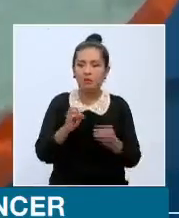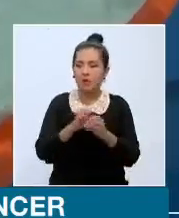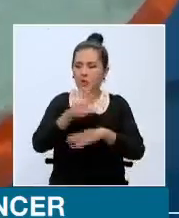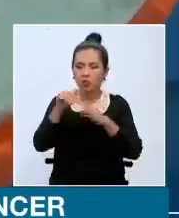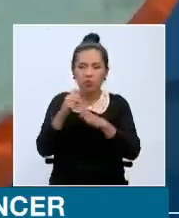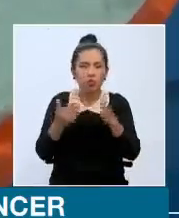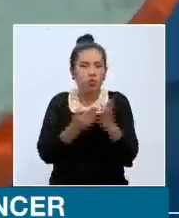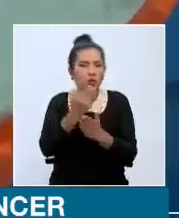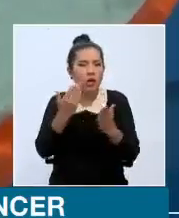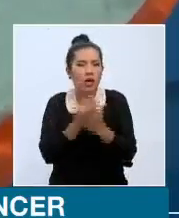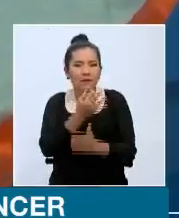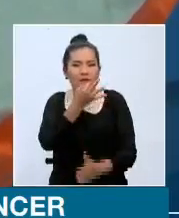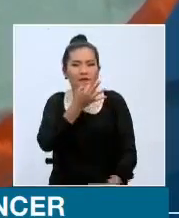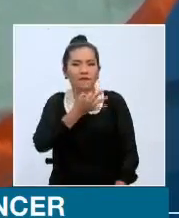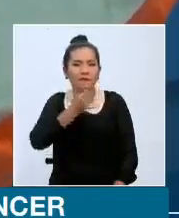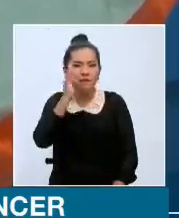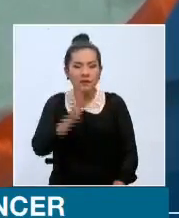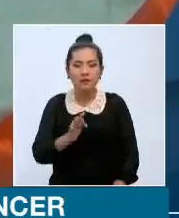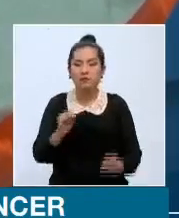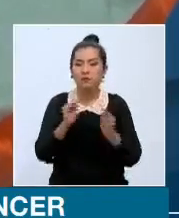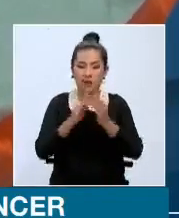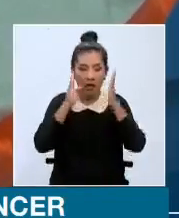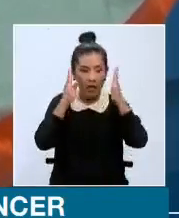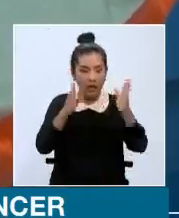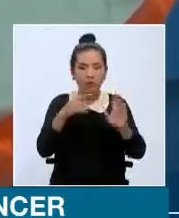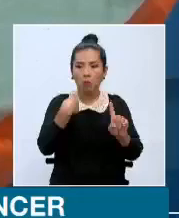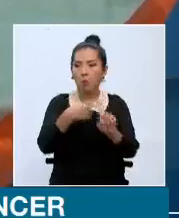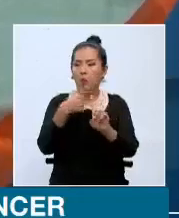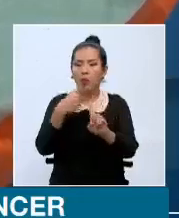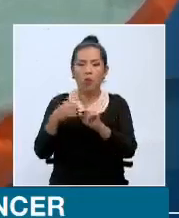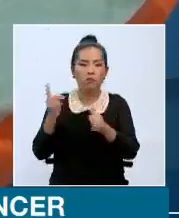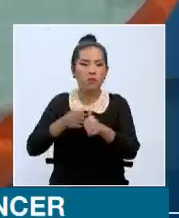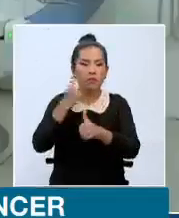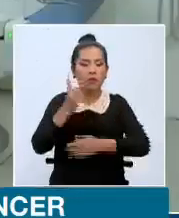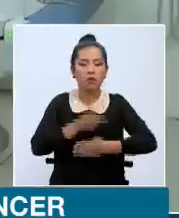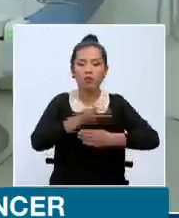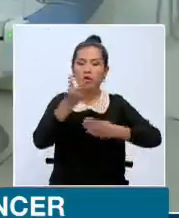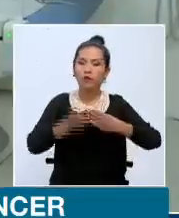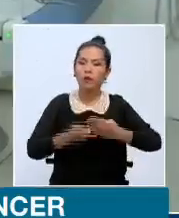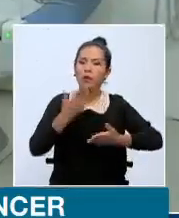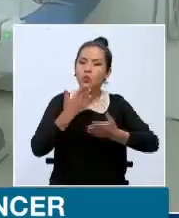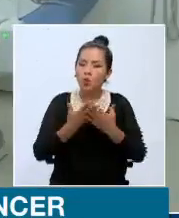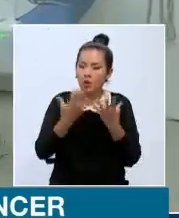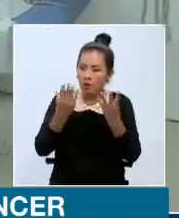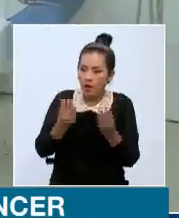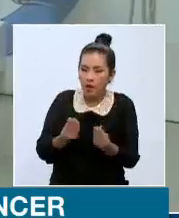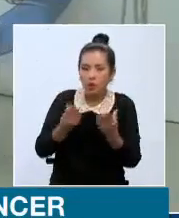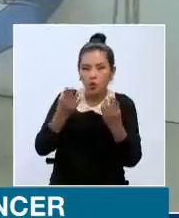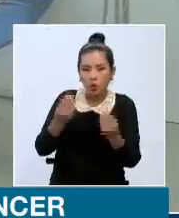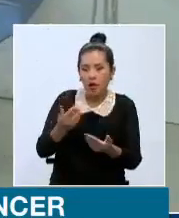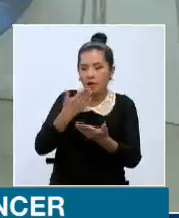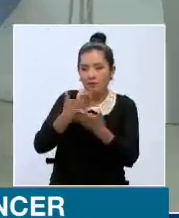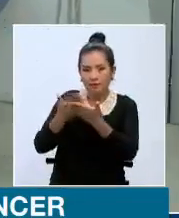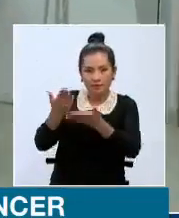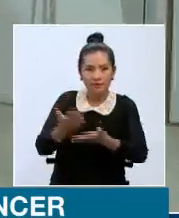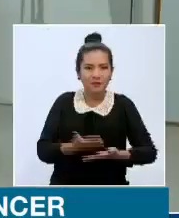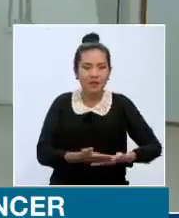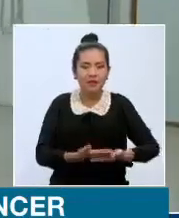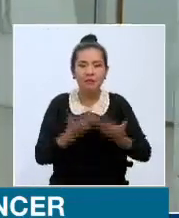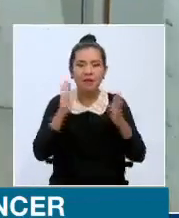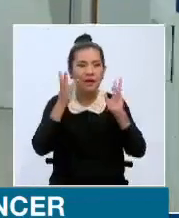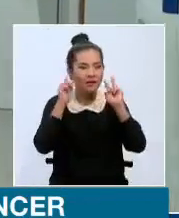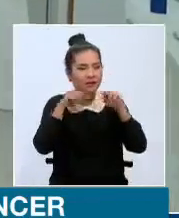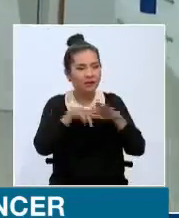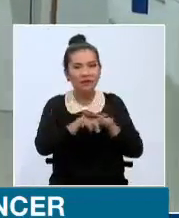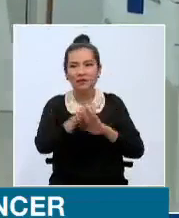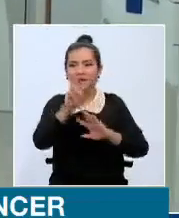punta, una atención realmente de primera con profesionales sumamente amables. Realmente esto es un sueño,